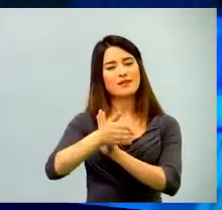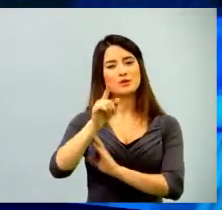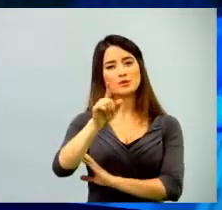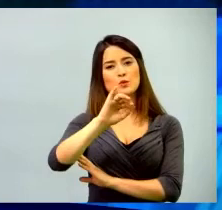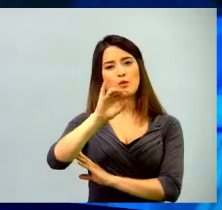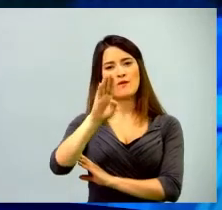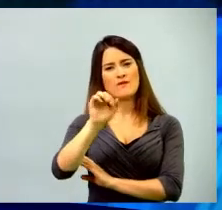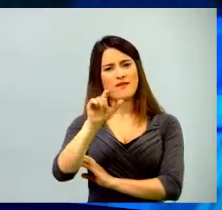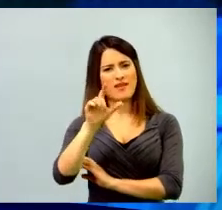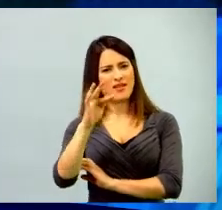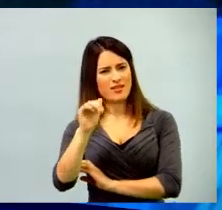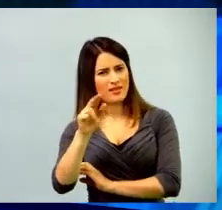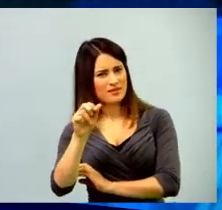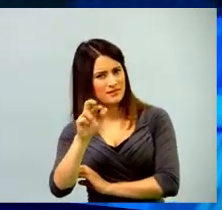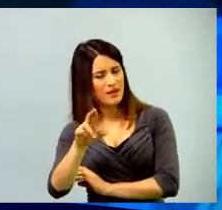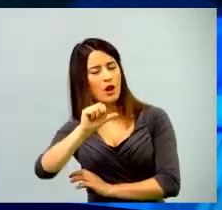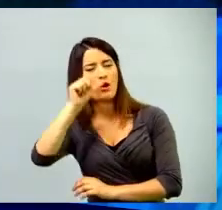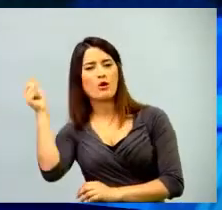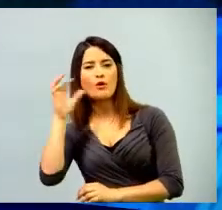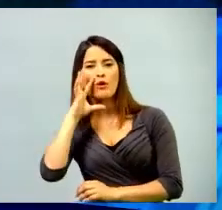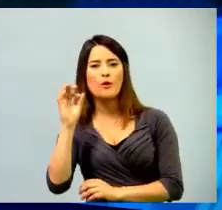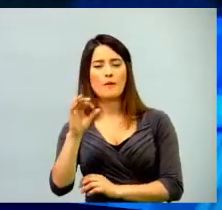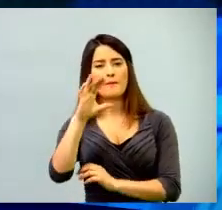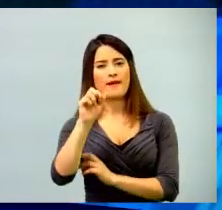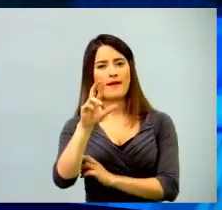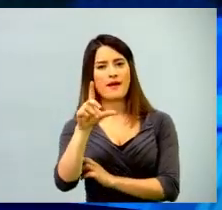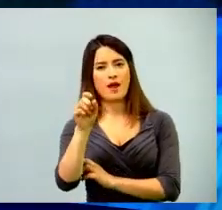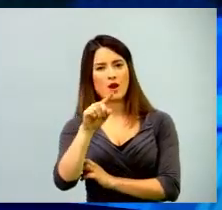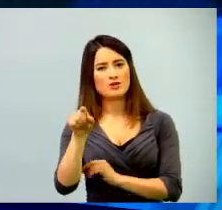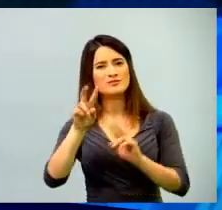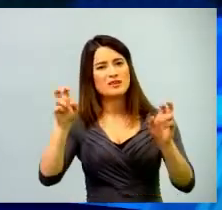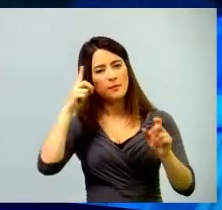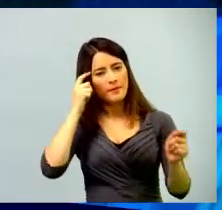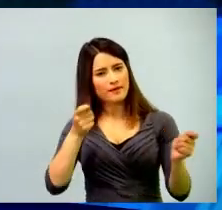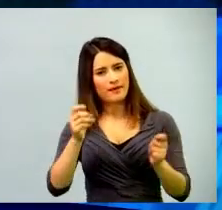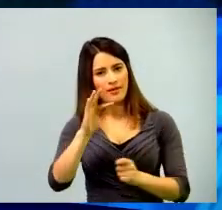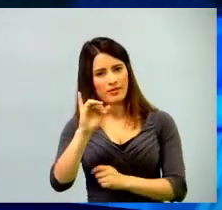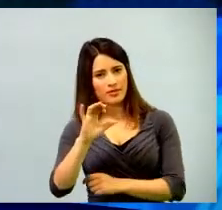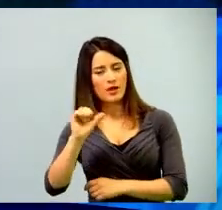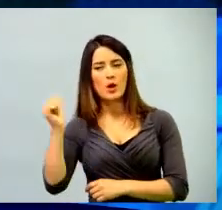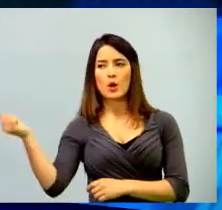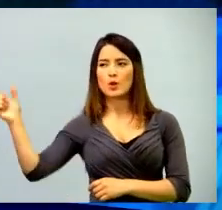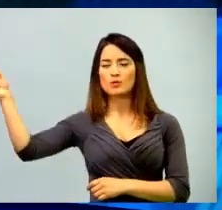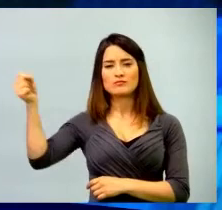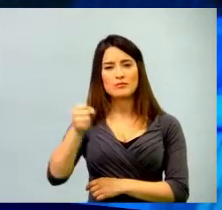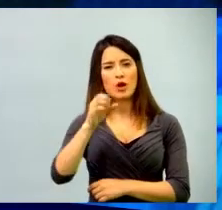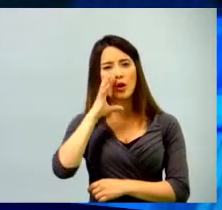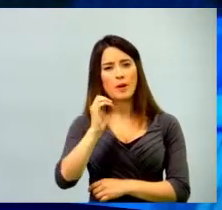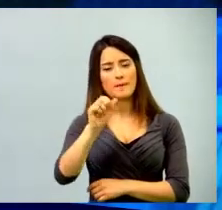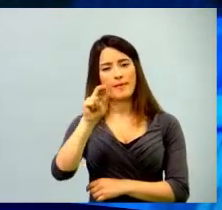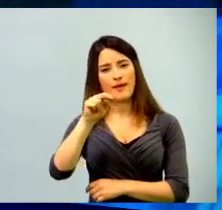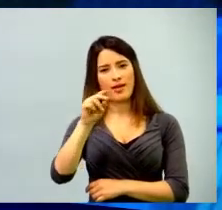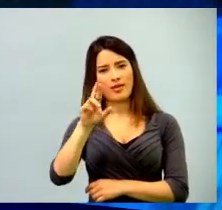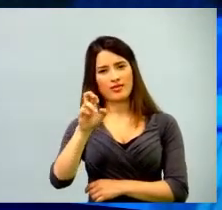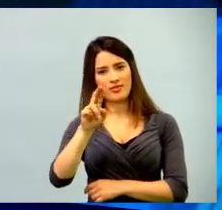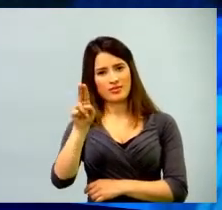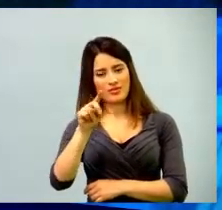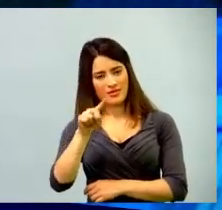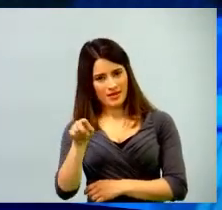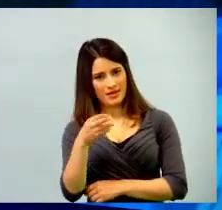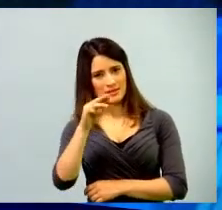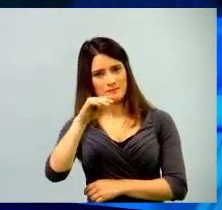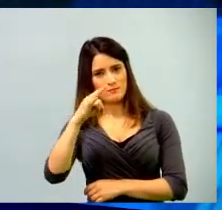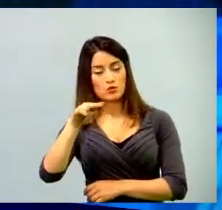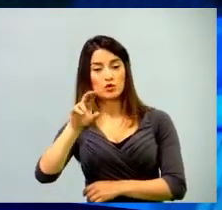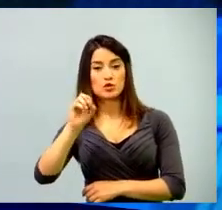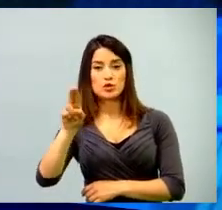panel de Carlos Lugo, que lo hizo sobre estrategias TIC. Andrés Muñoz estuvo moderando un panel sobre experiencias